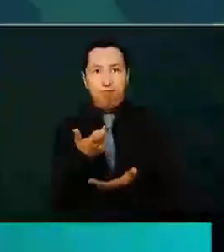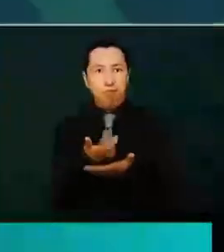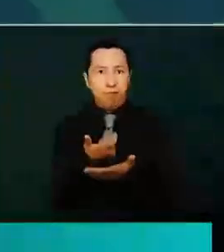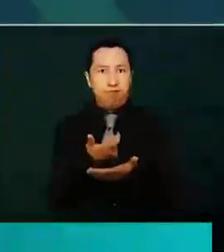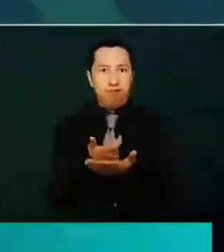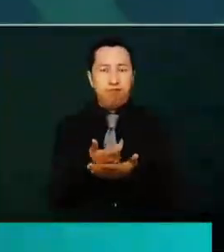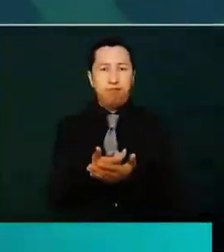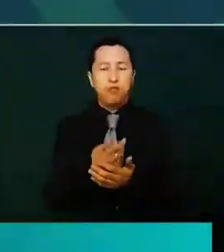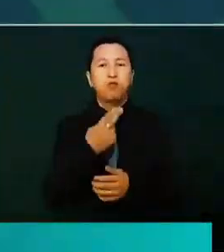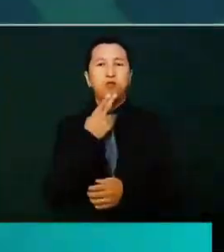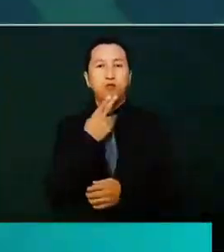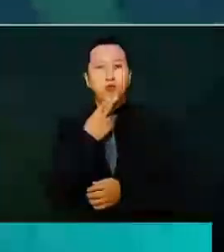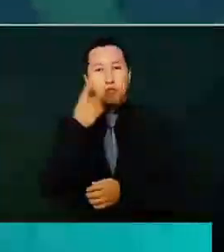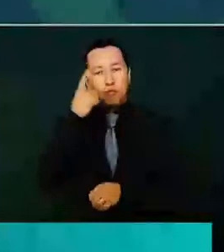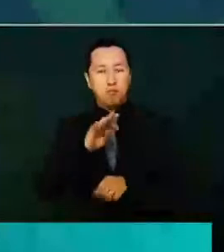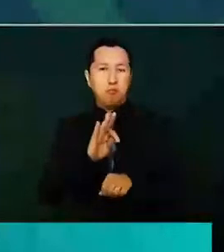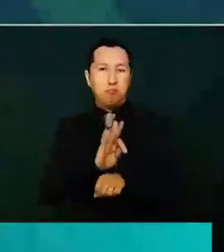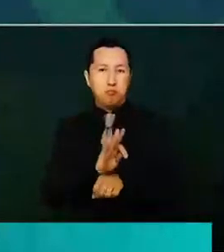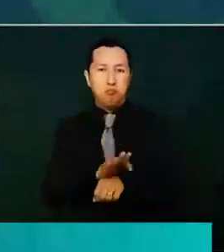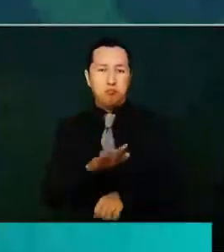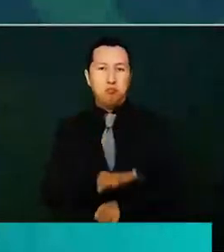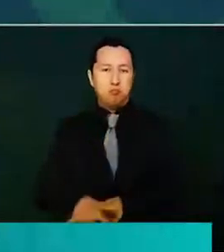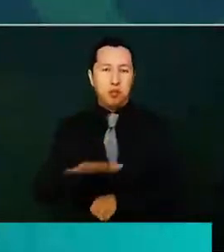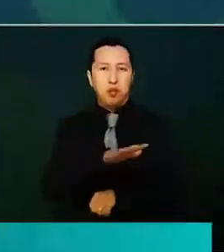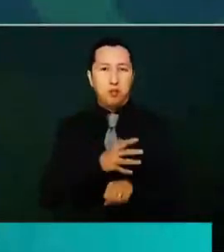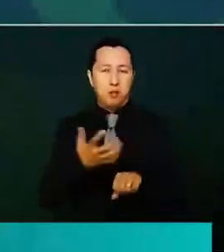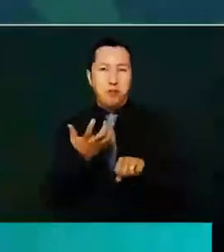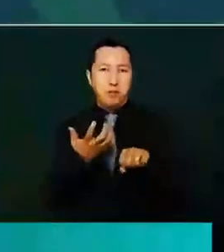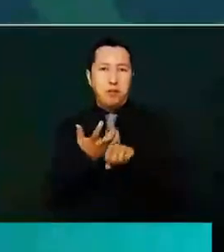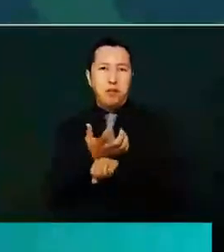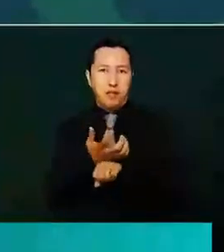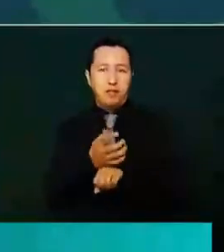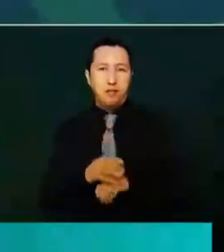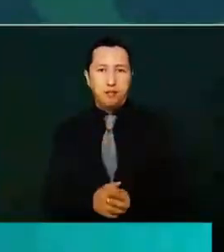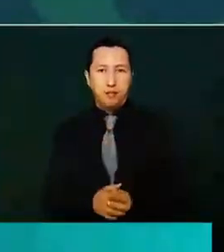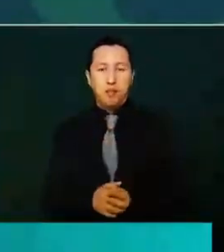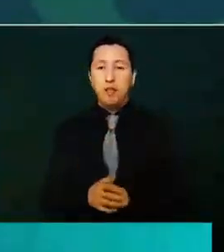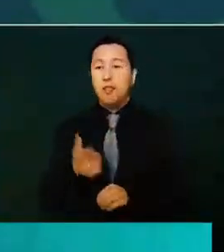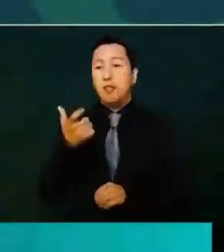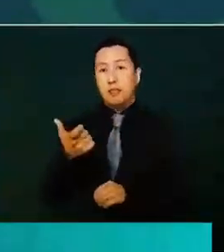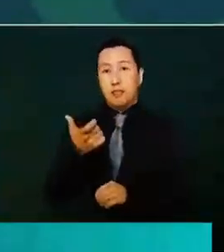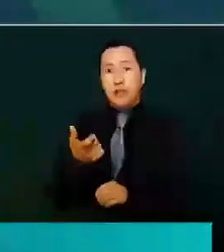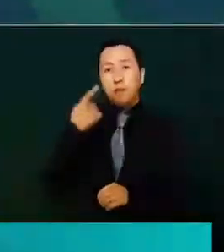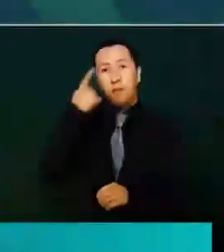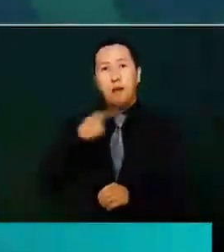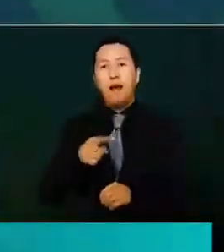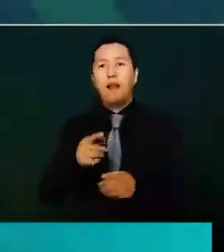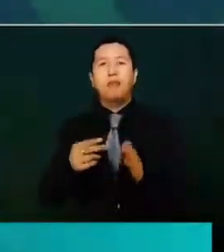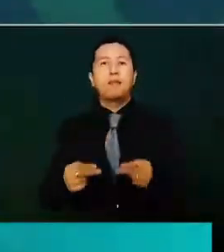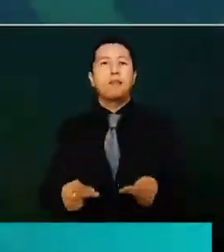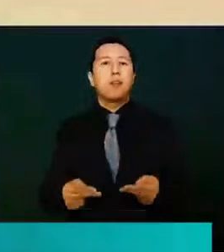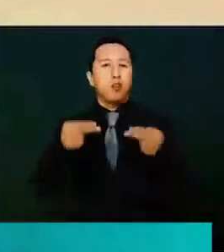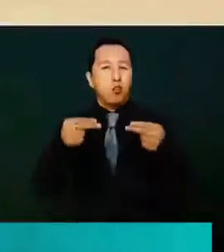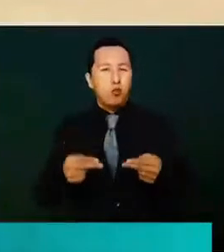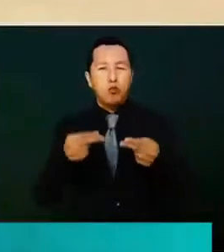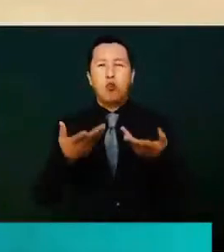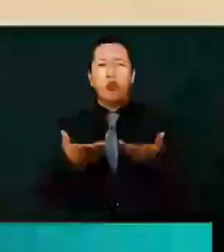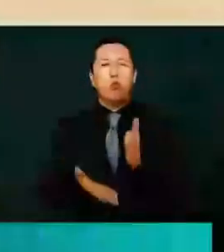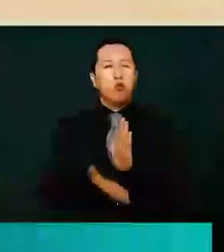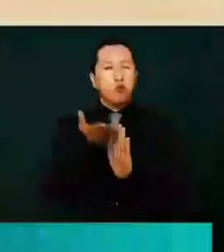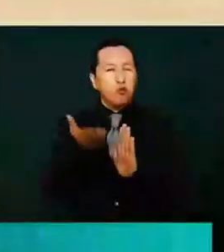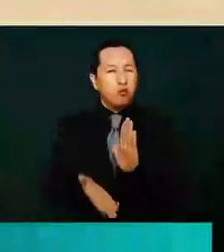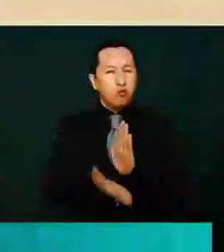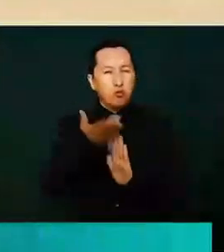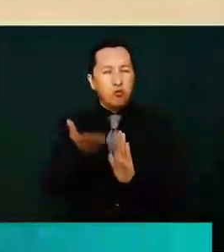el capital. Aquí se invierte, se impulsa la industria de la construcción cuando